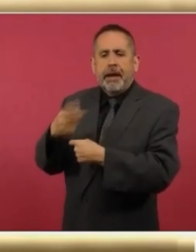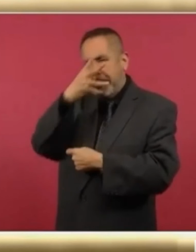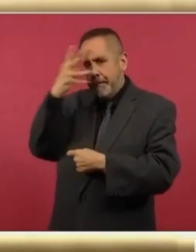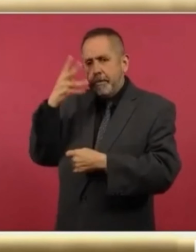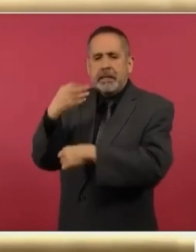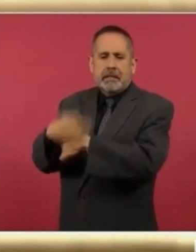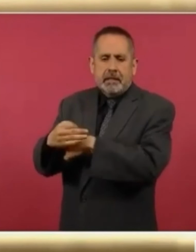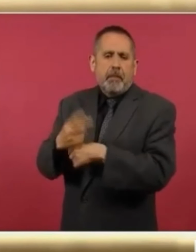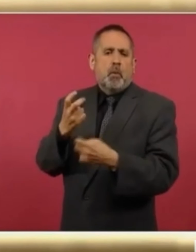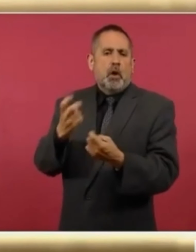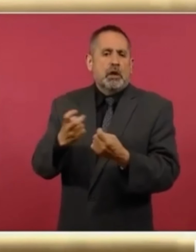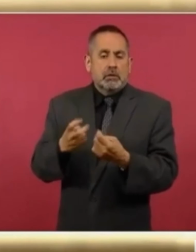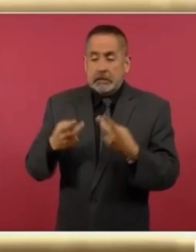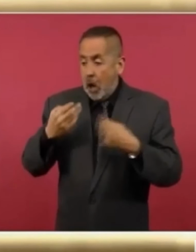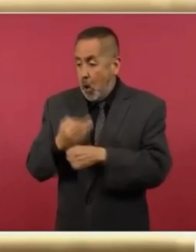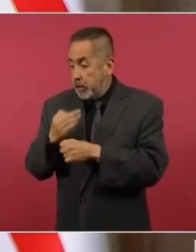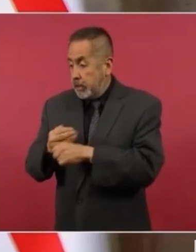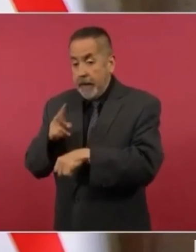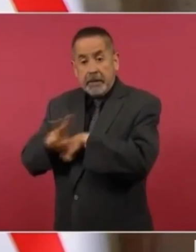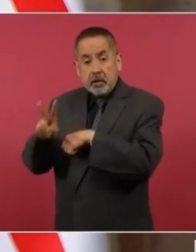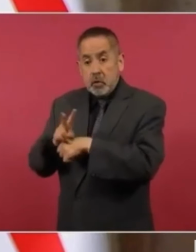por nuestro país,